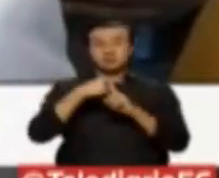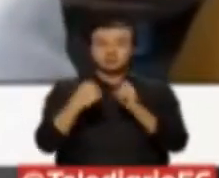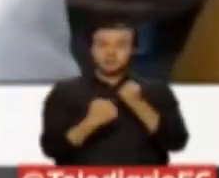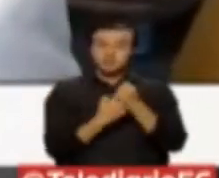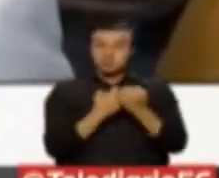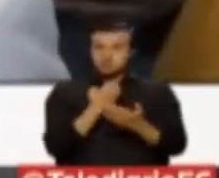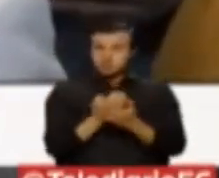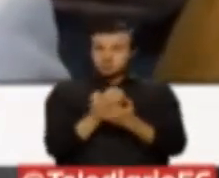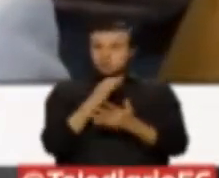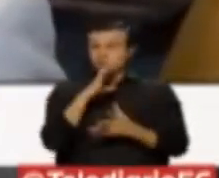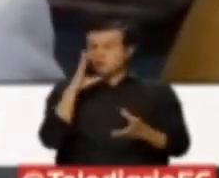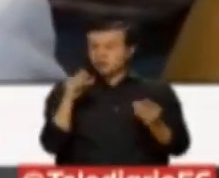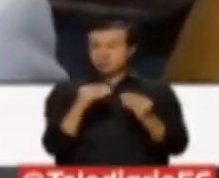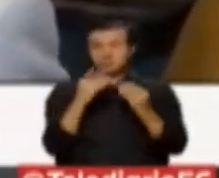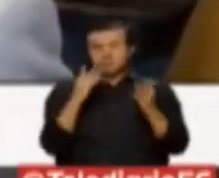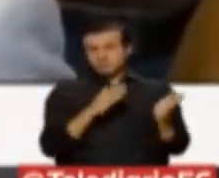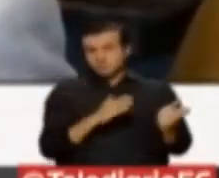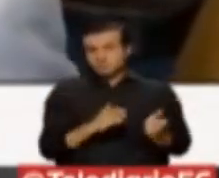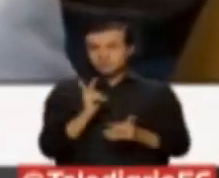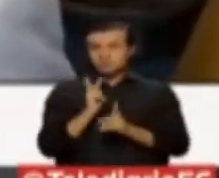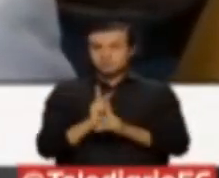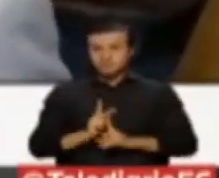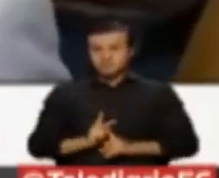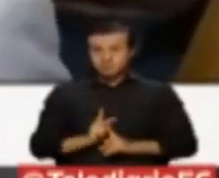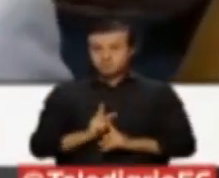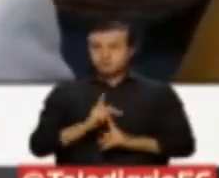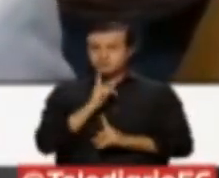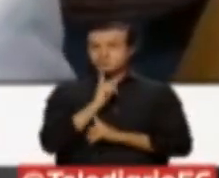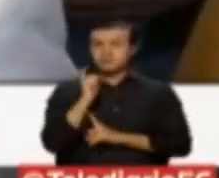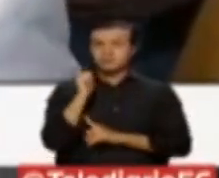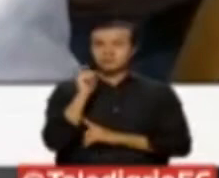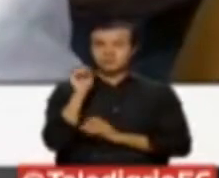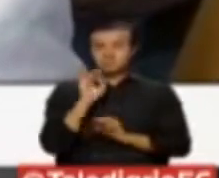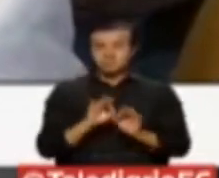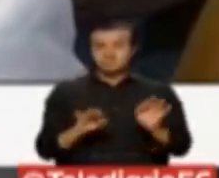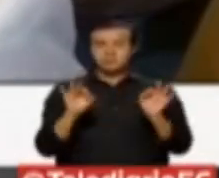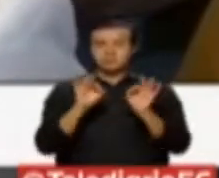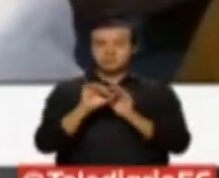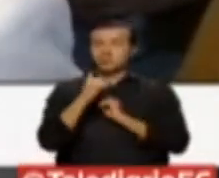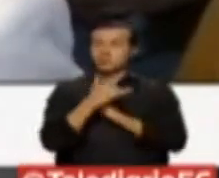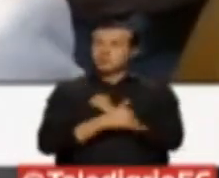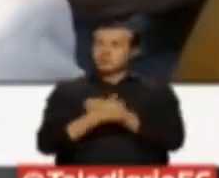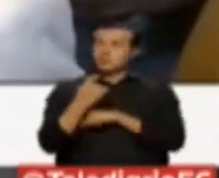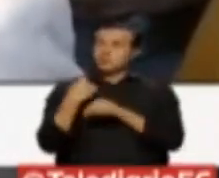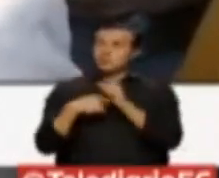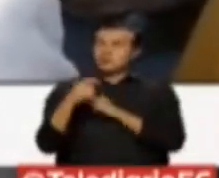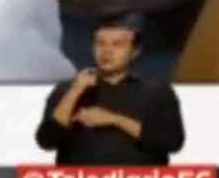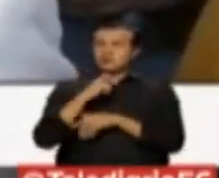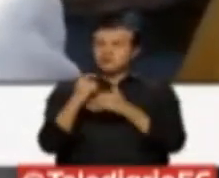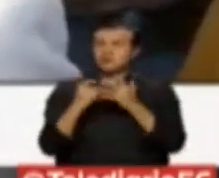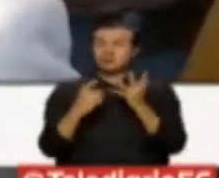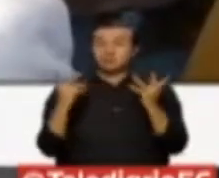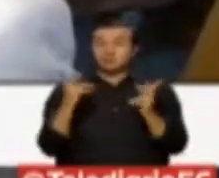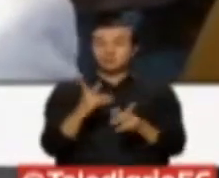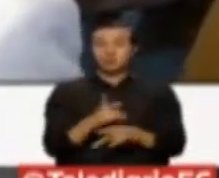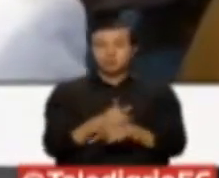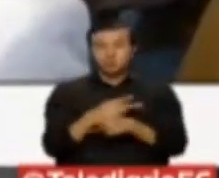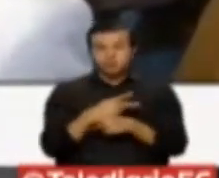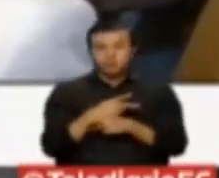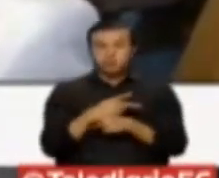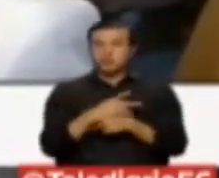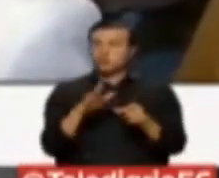mucho más completo abarcando otros aspectos que son necesarios porque también para exportar debemos desarrollar una producción